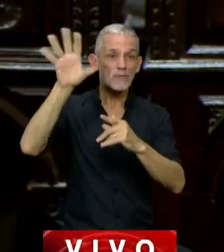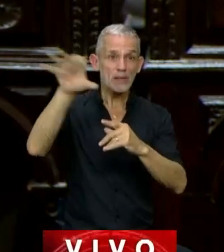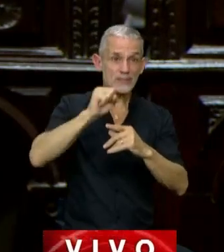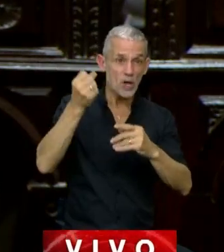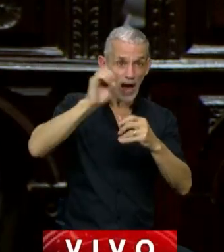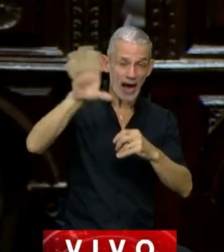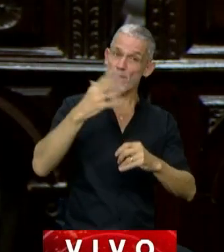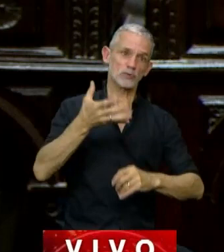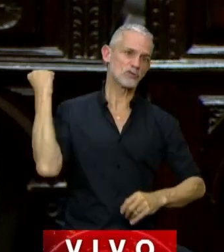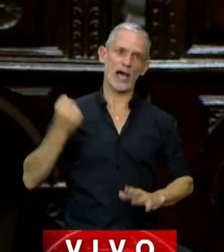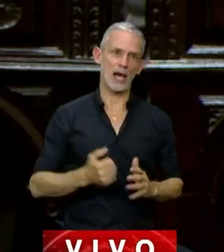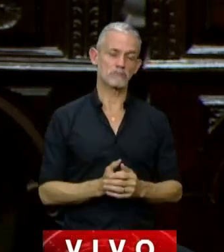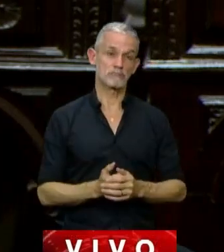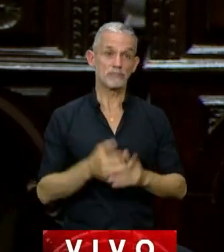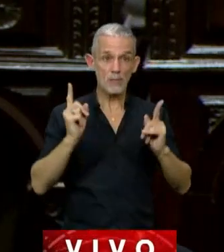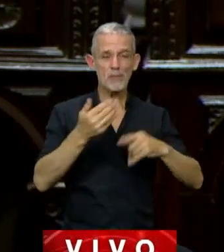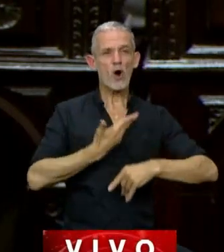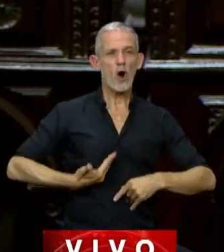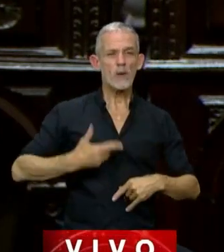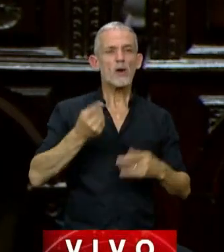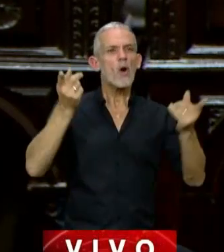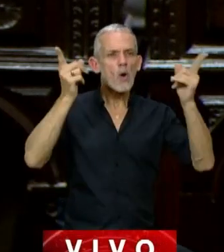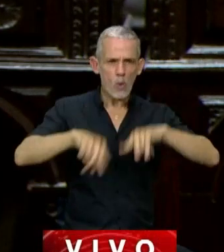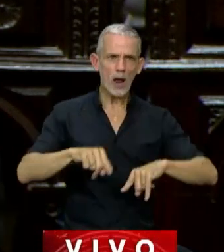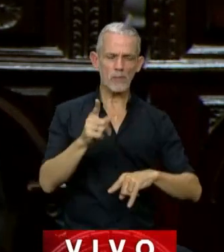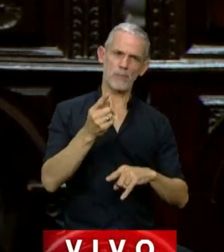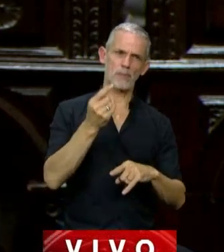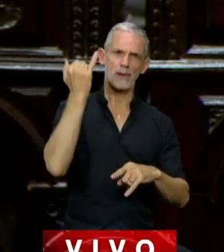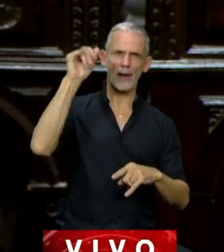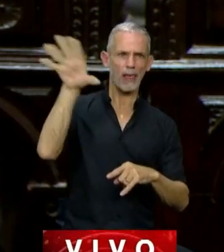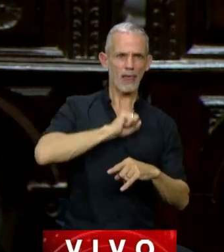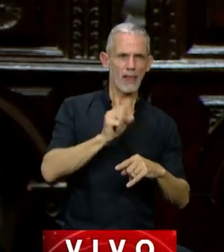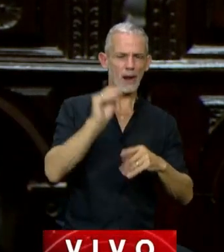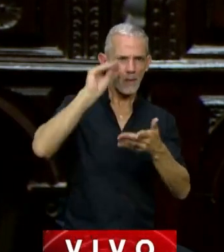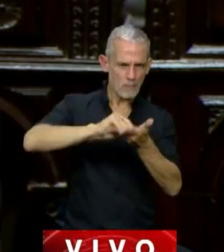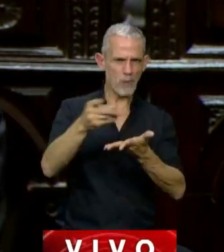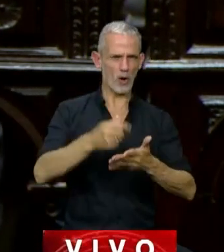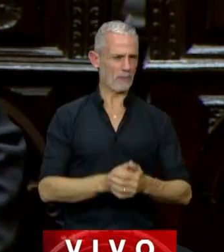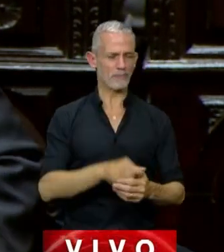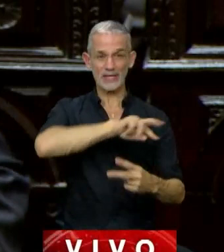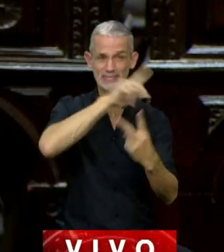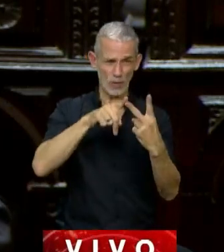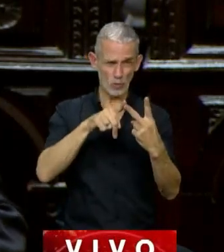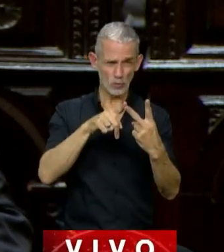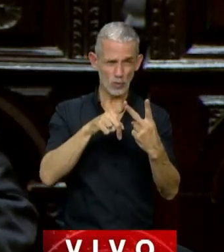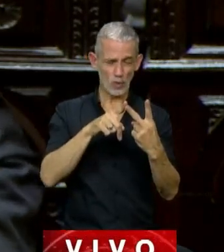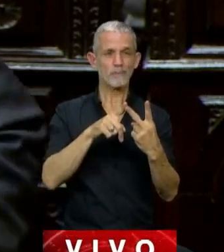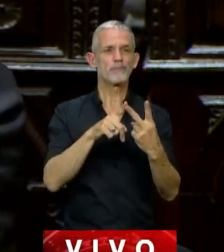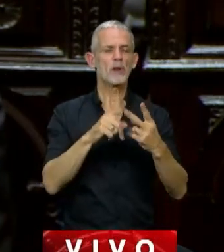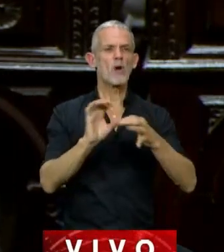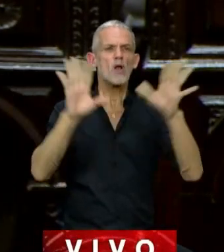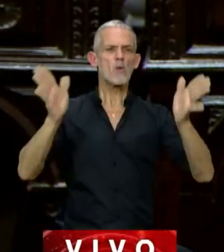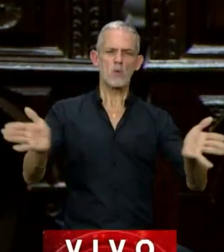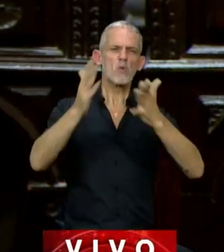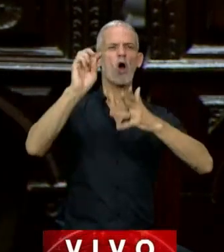lo que sucedió? Cuando terminó el gobierno volvieron a poner las retenciones. En segundo lugar,